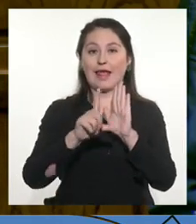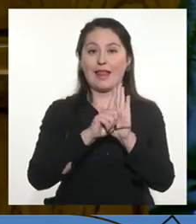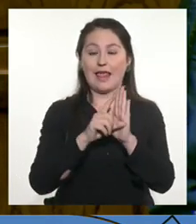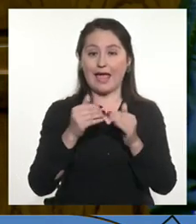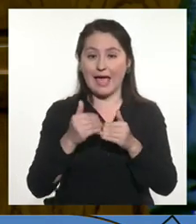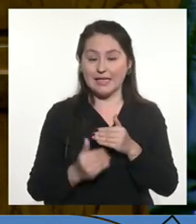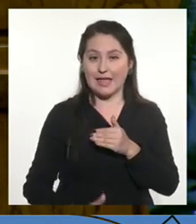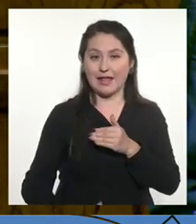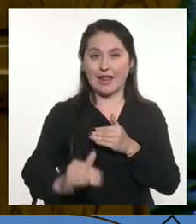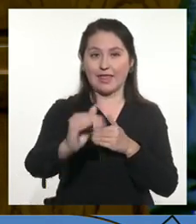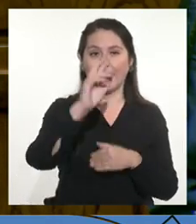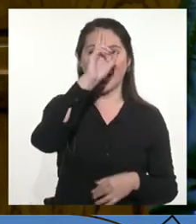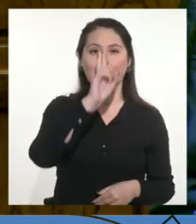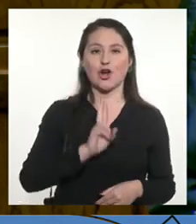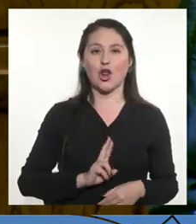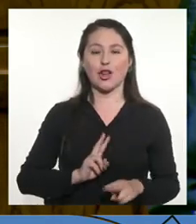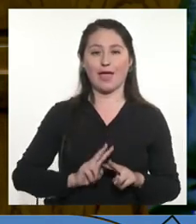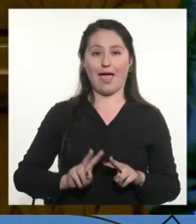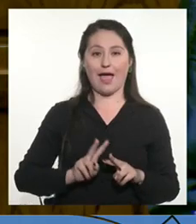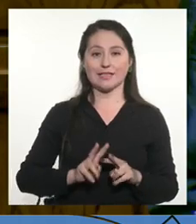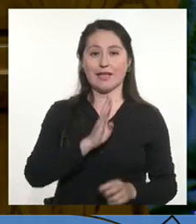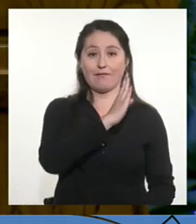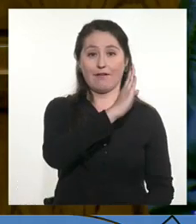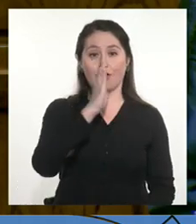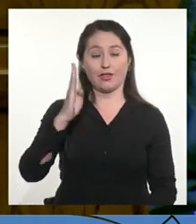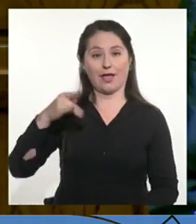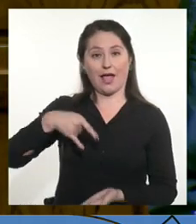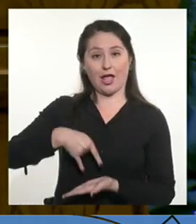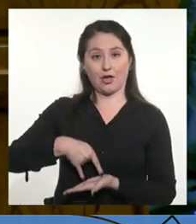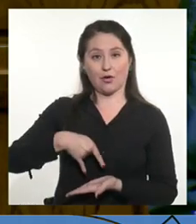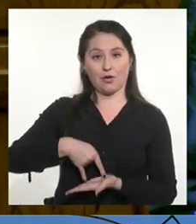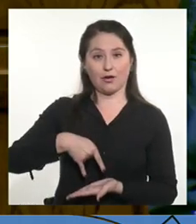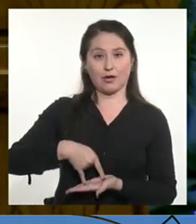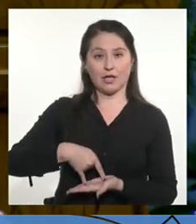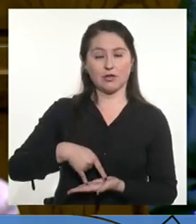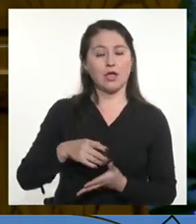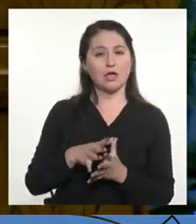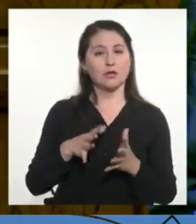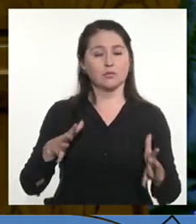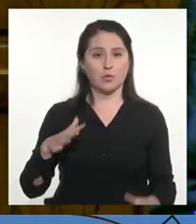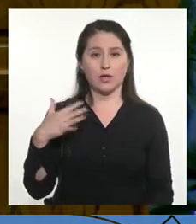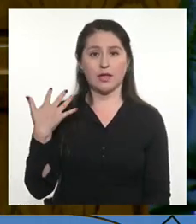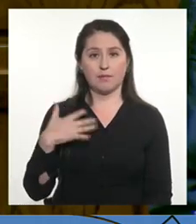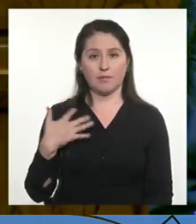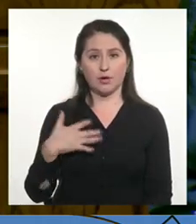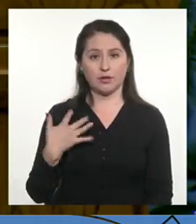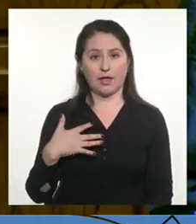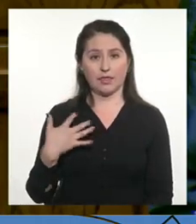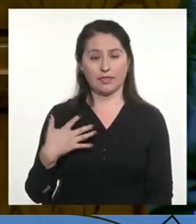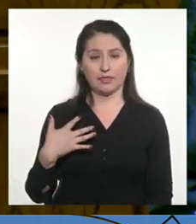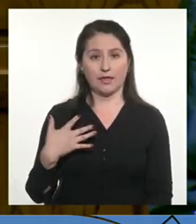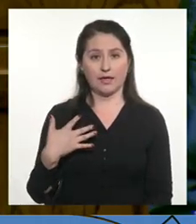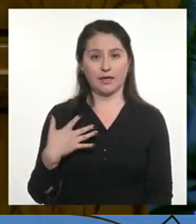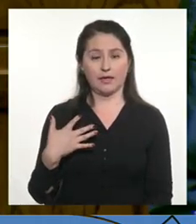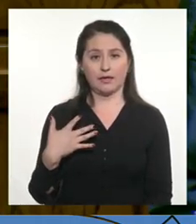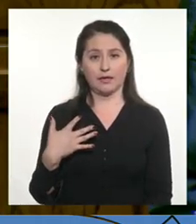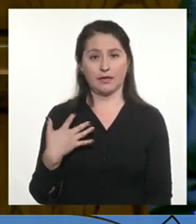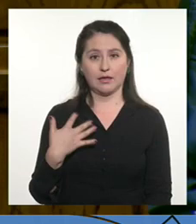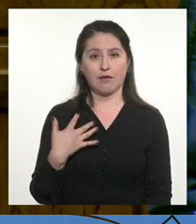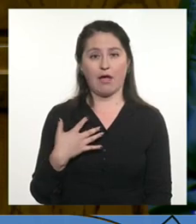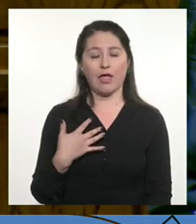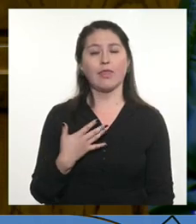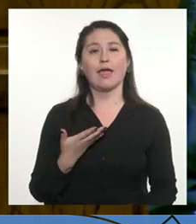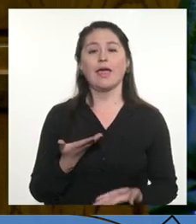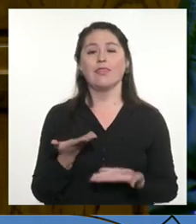adelante el rol que se le genera a la biblioteca que me parece muy importante al darle el carácter de oficial